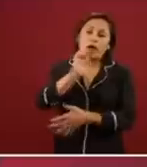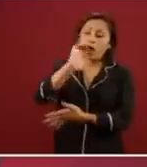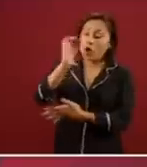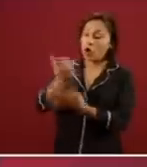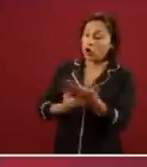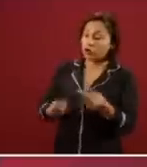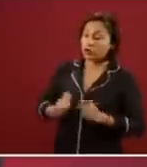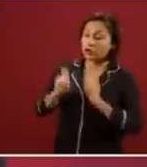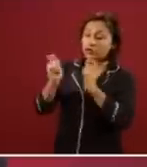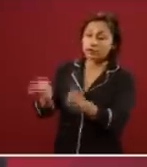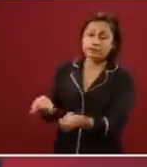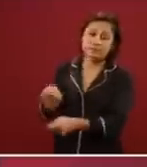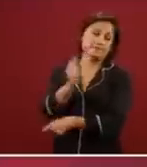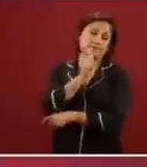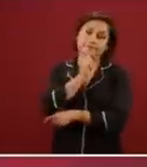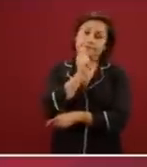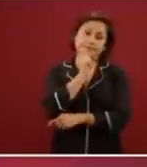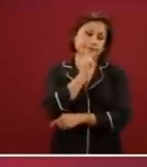hay